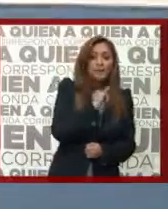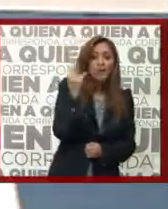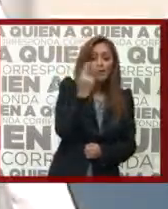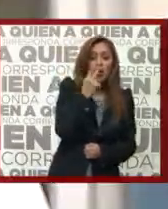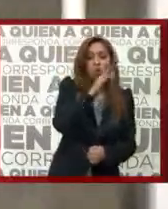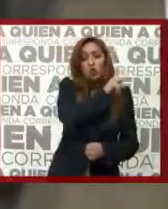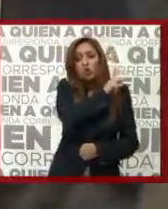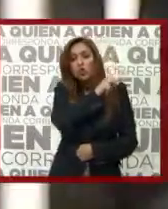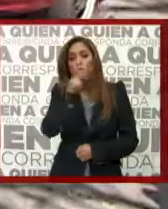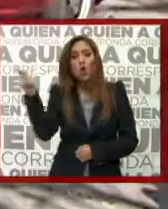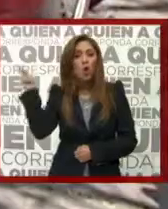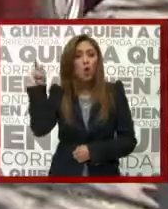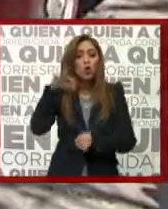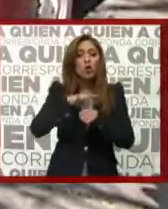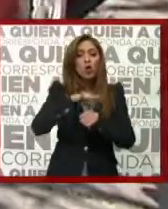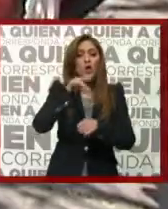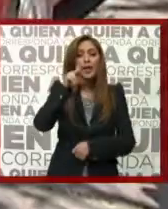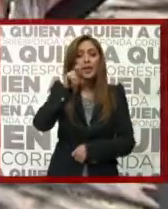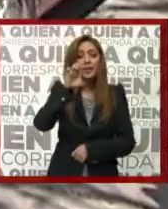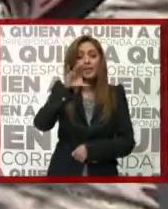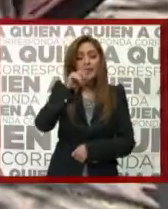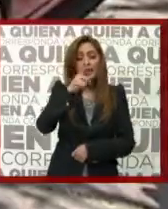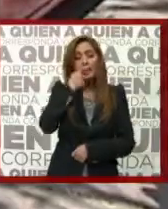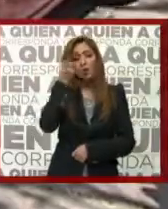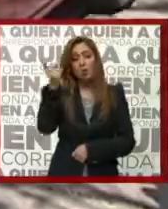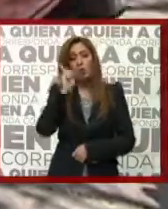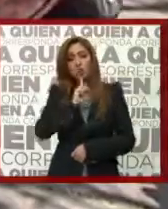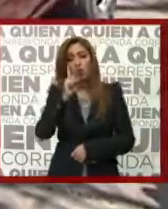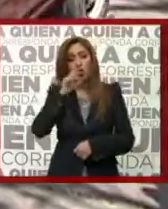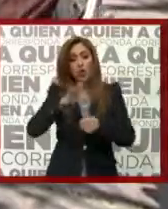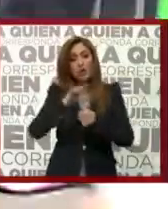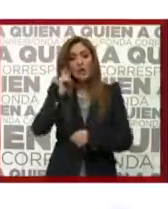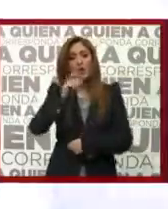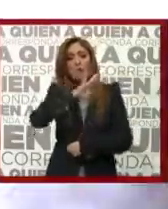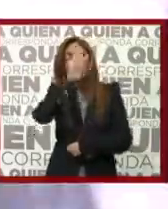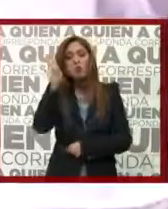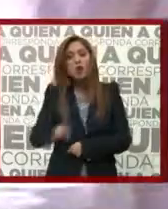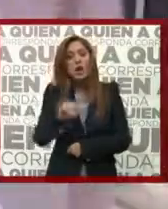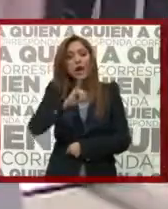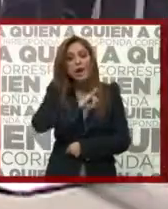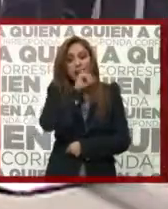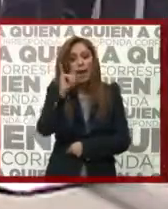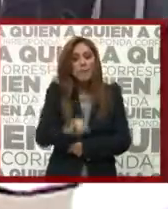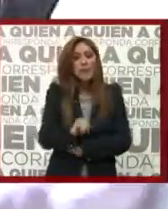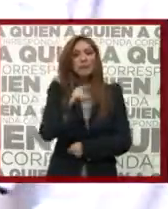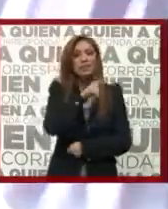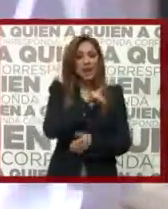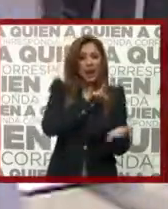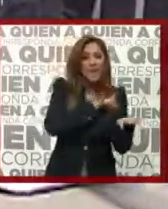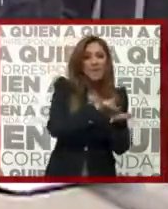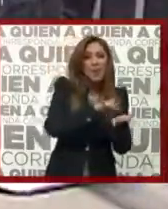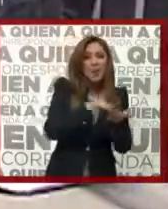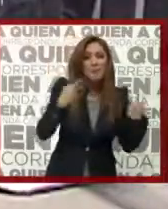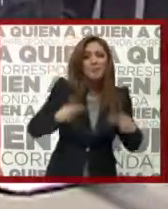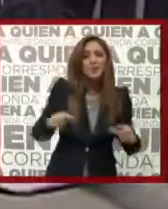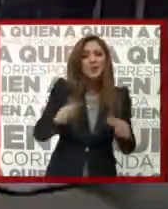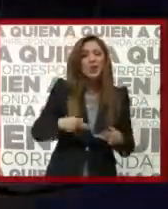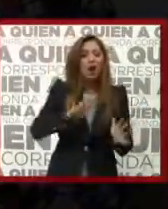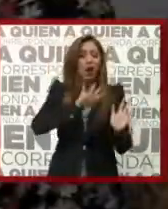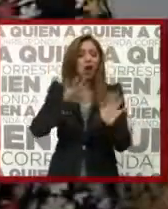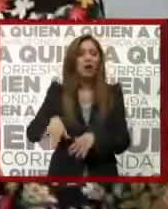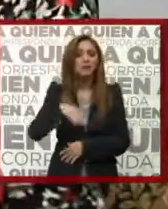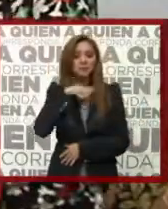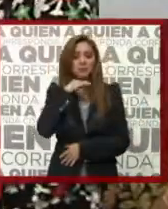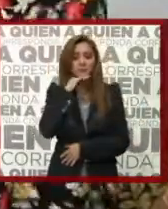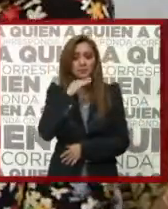médicos eran residentes y la doctora que aparentemente dejó morir a su sobrina jamás mostró un indicio de humanidad en aquella sala de urgencias.